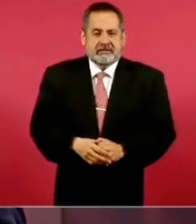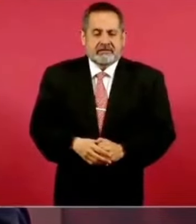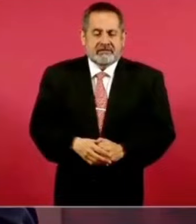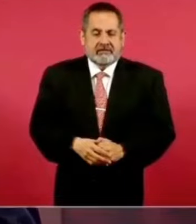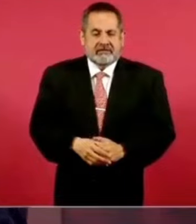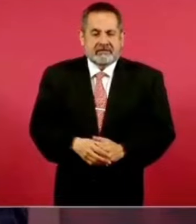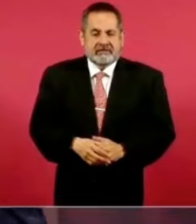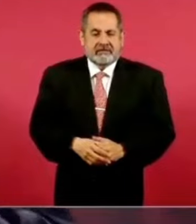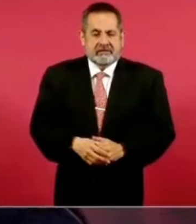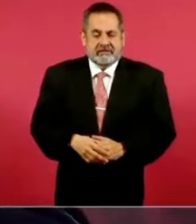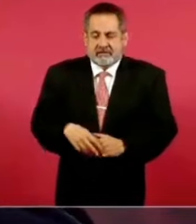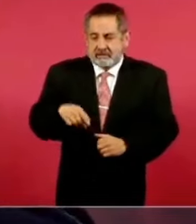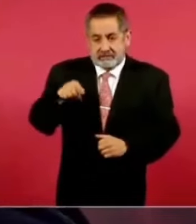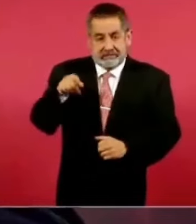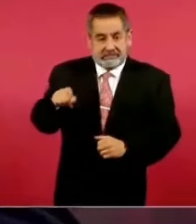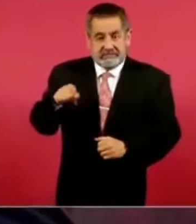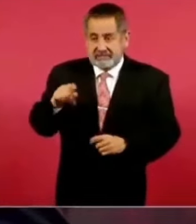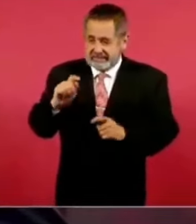atañe a todo,